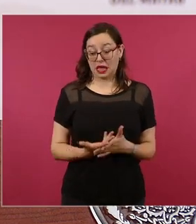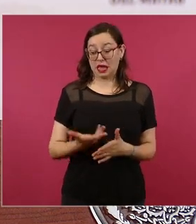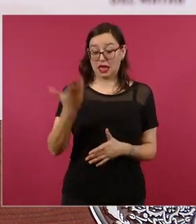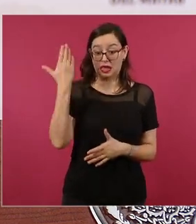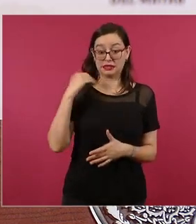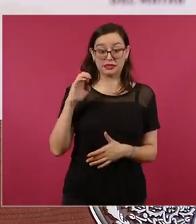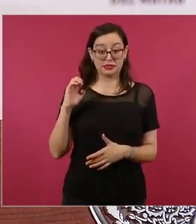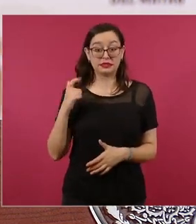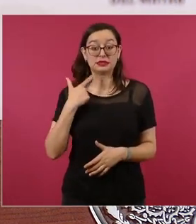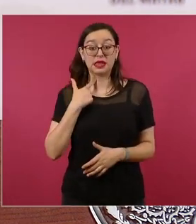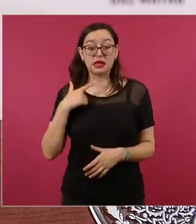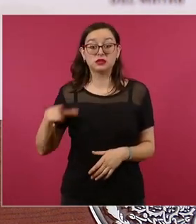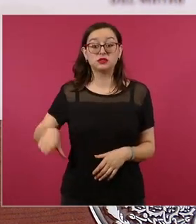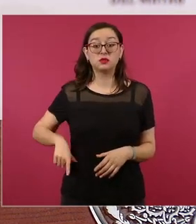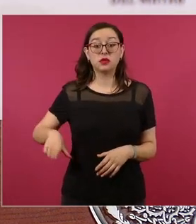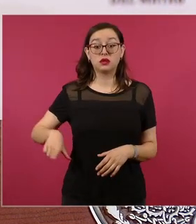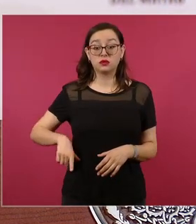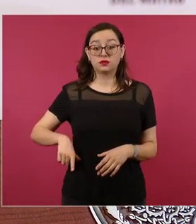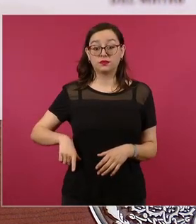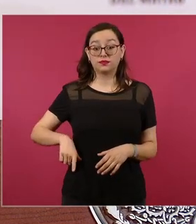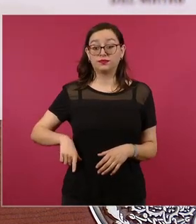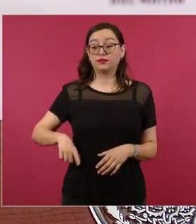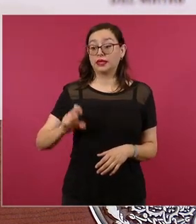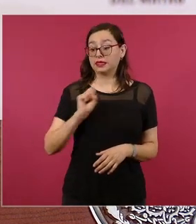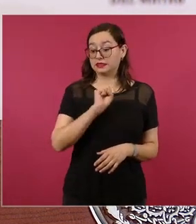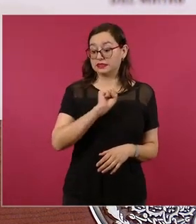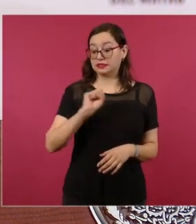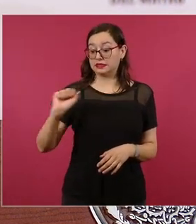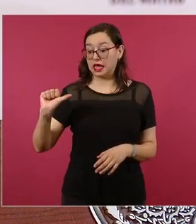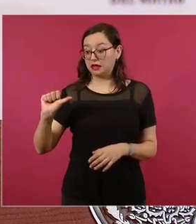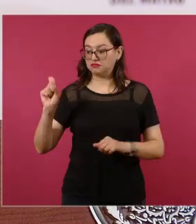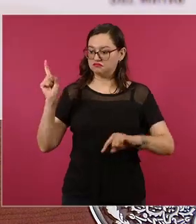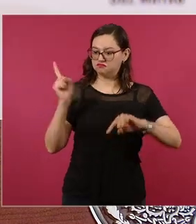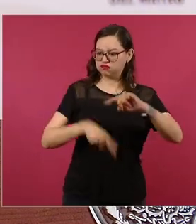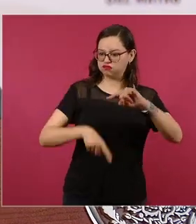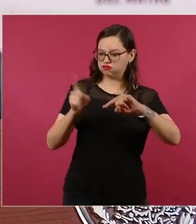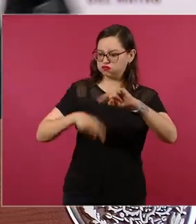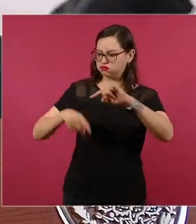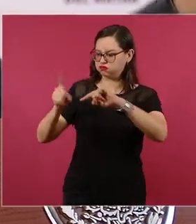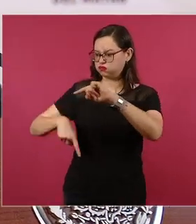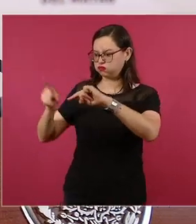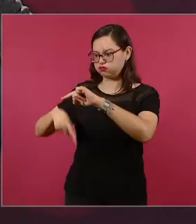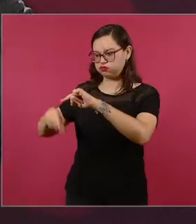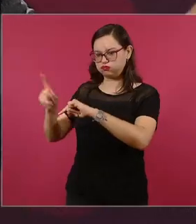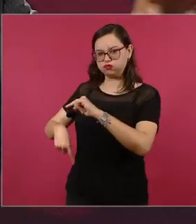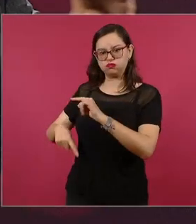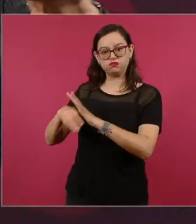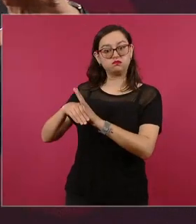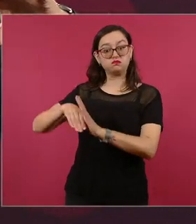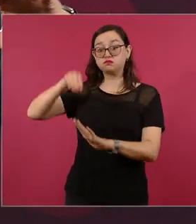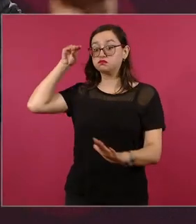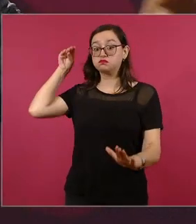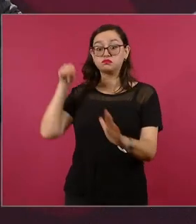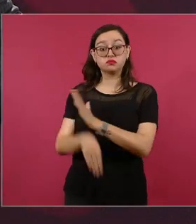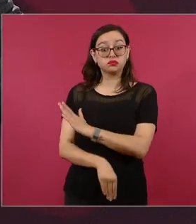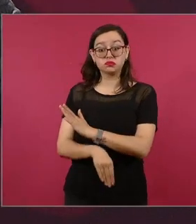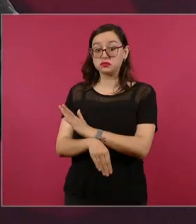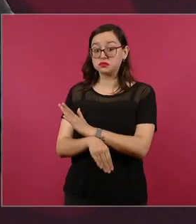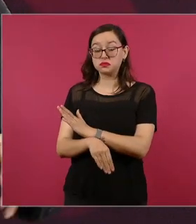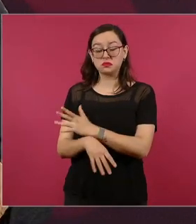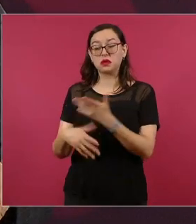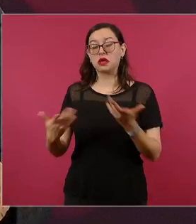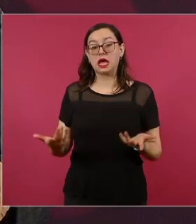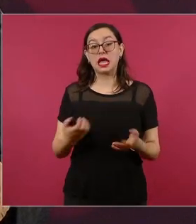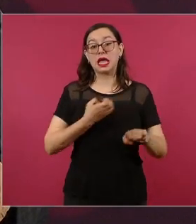y los institutos. Y todo el sistema de salud lo